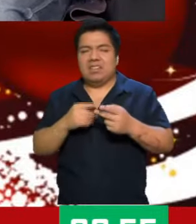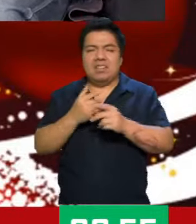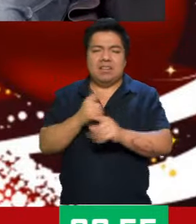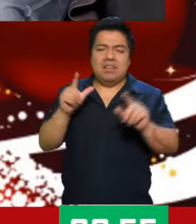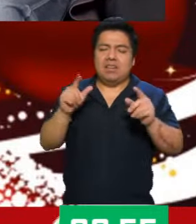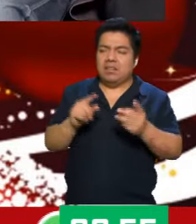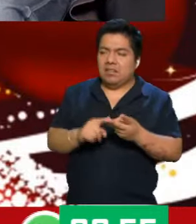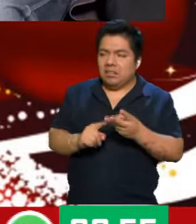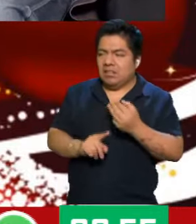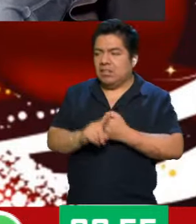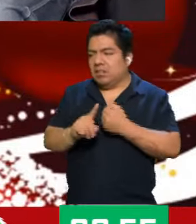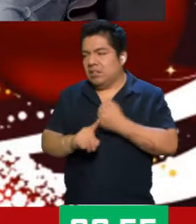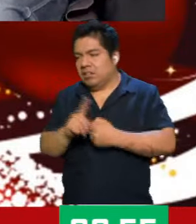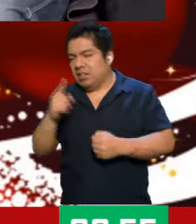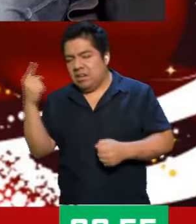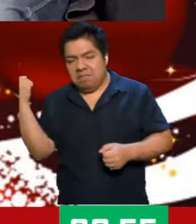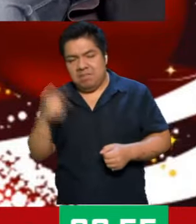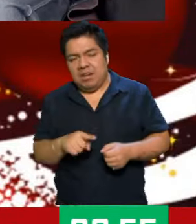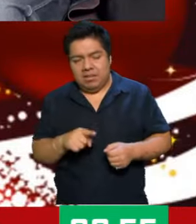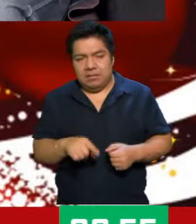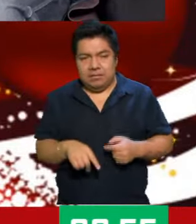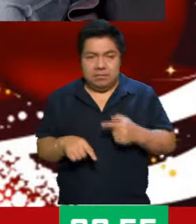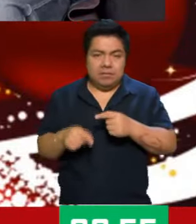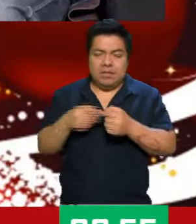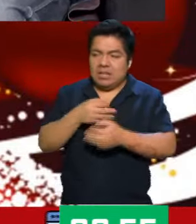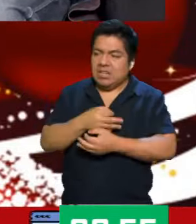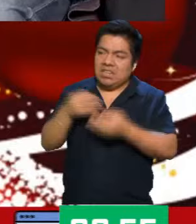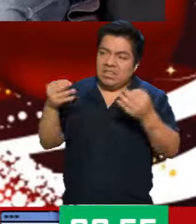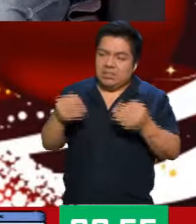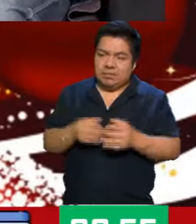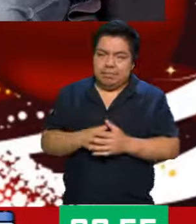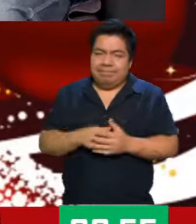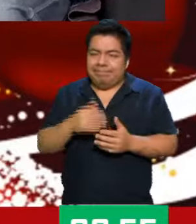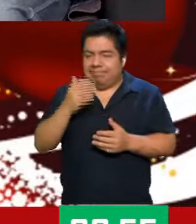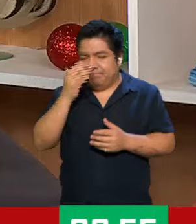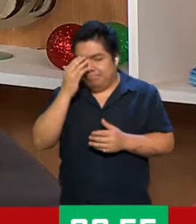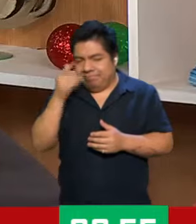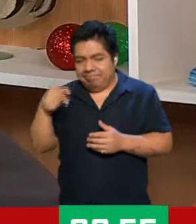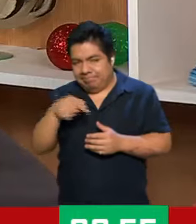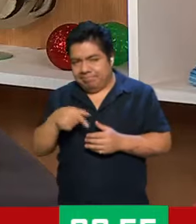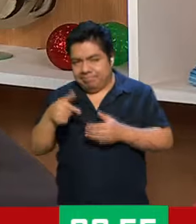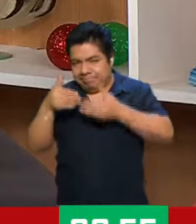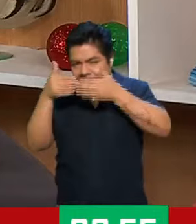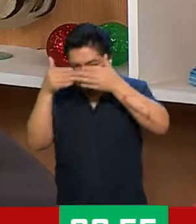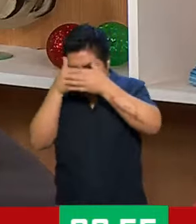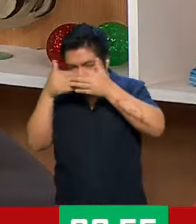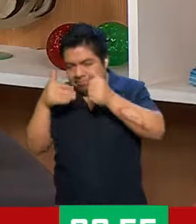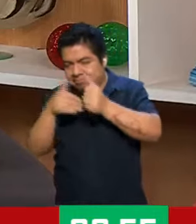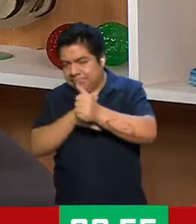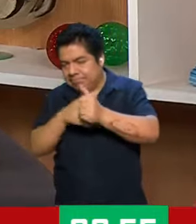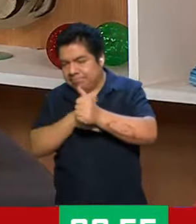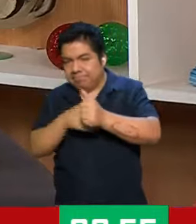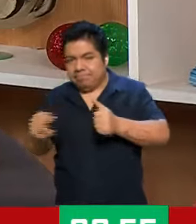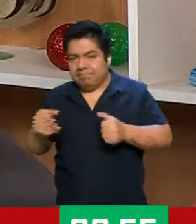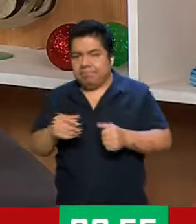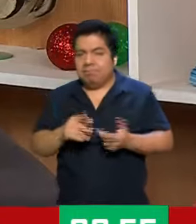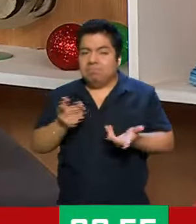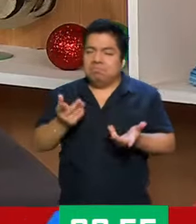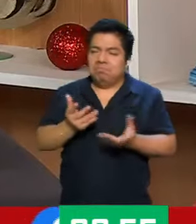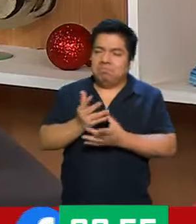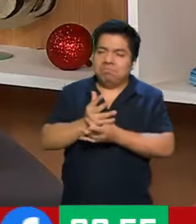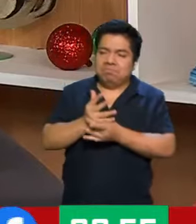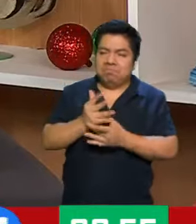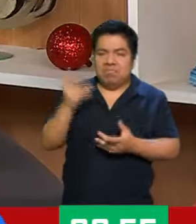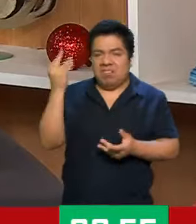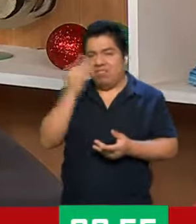riesgo de la dictadura. Este discurso enormemente conservador que parte de una premisa falsa. ¿Está en